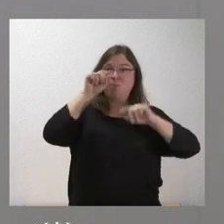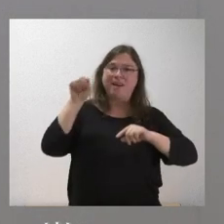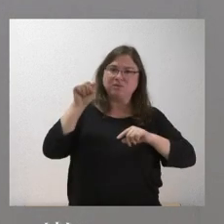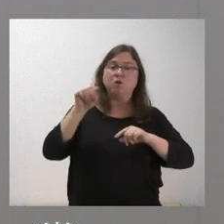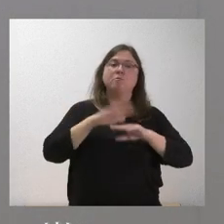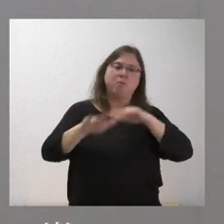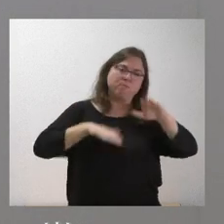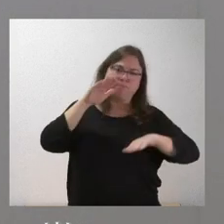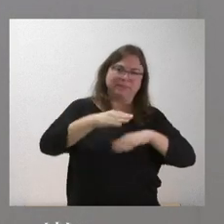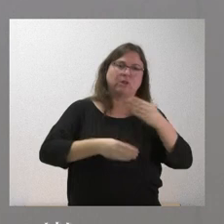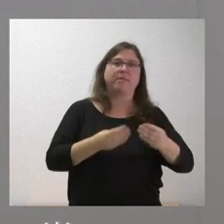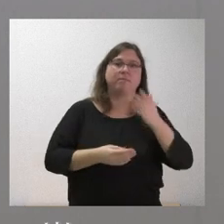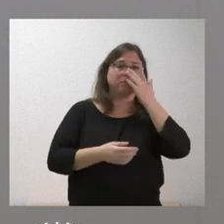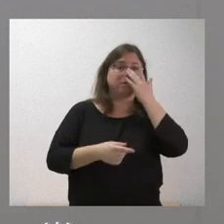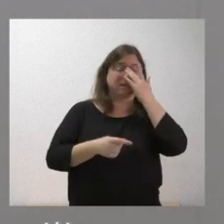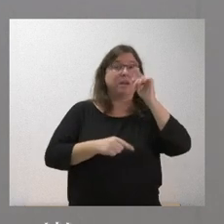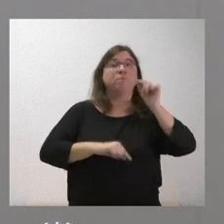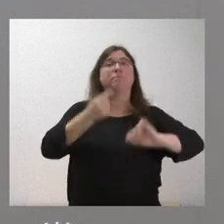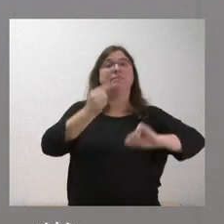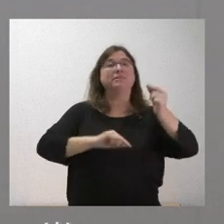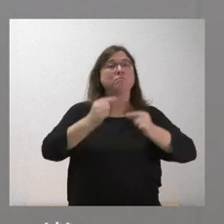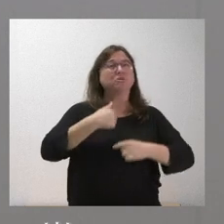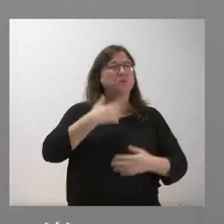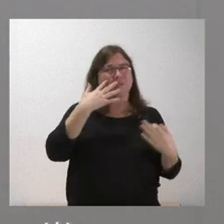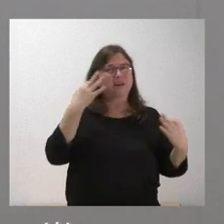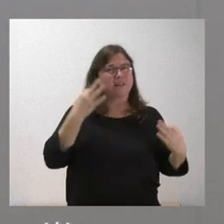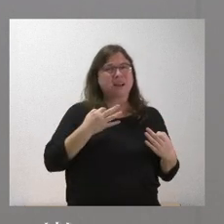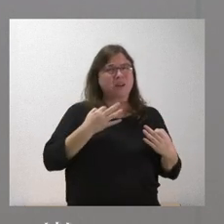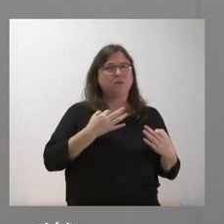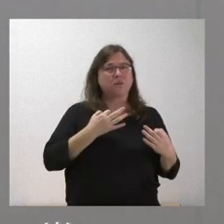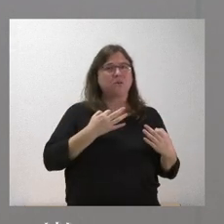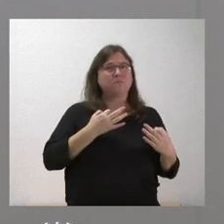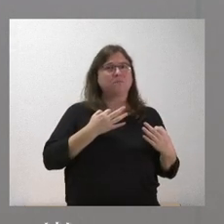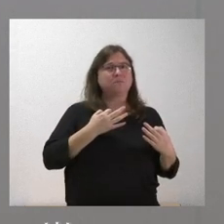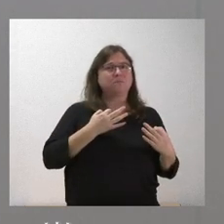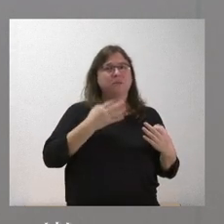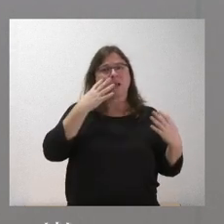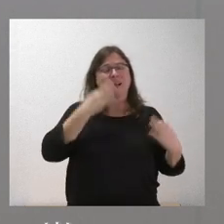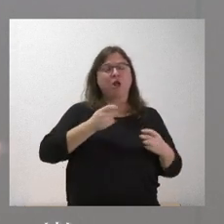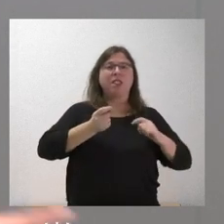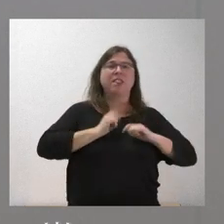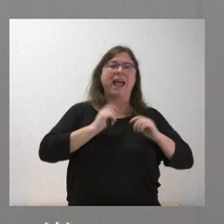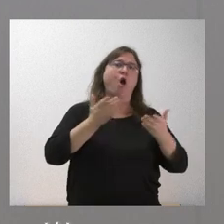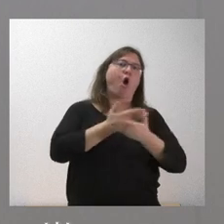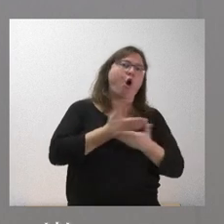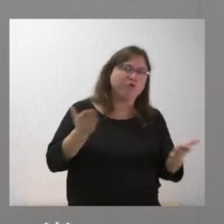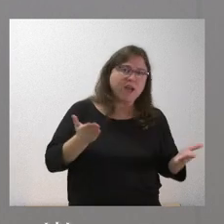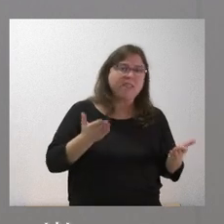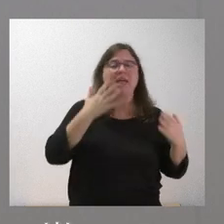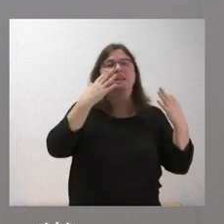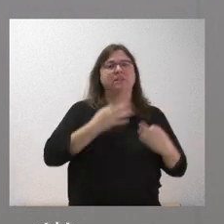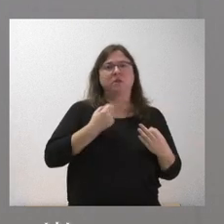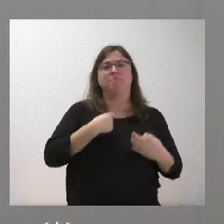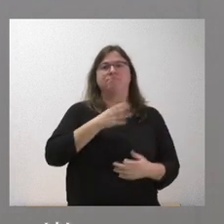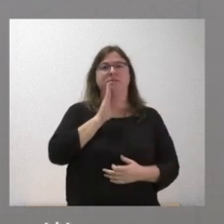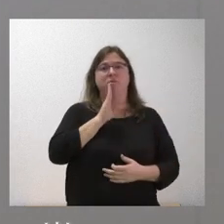que damos Porque estos supuestos yo creo que dan esta confianza esta seguridad de la que hablábamos antes